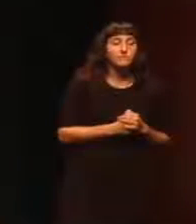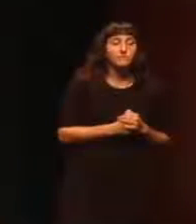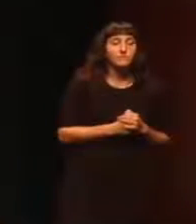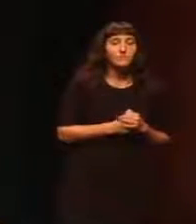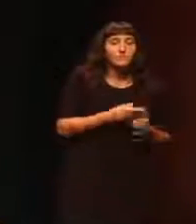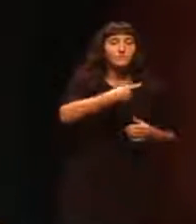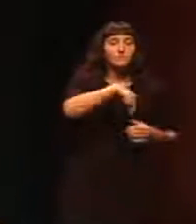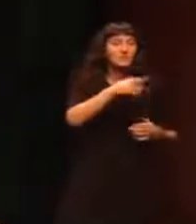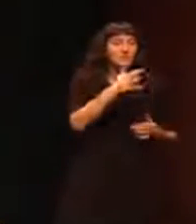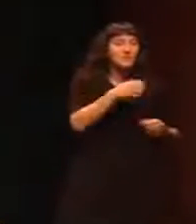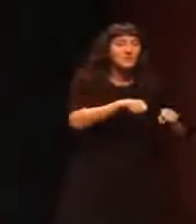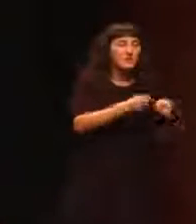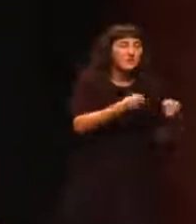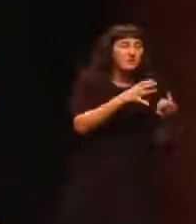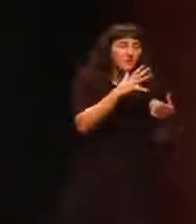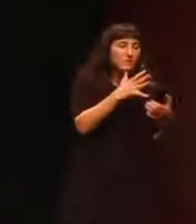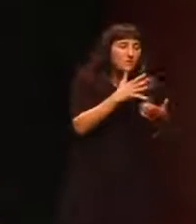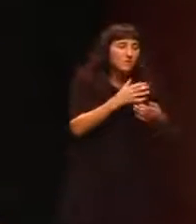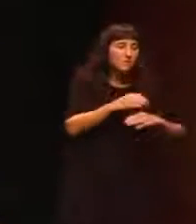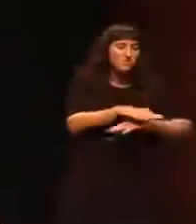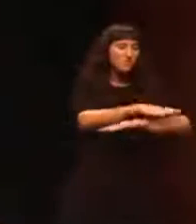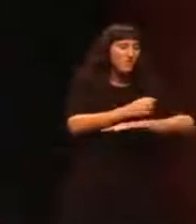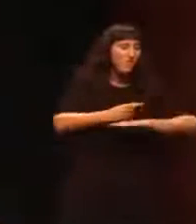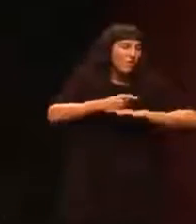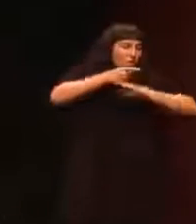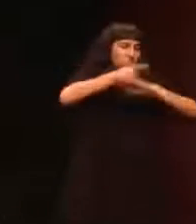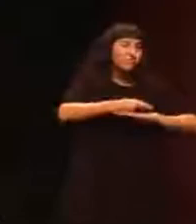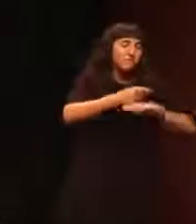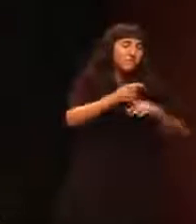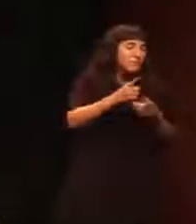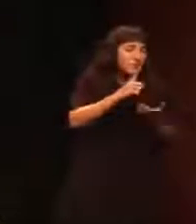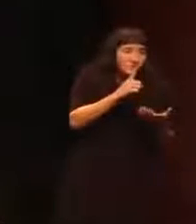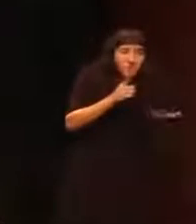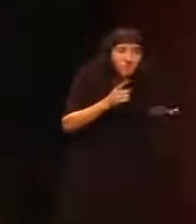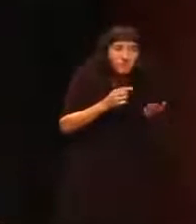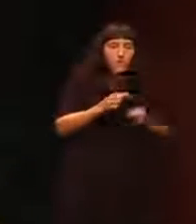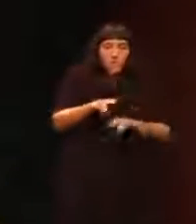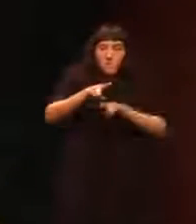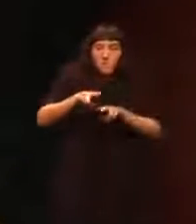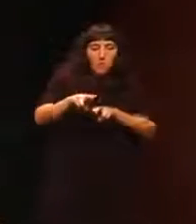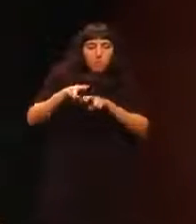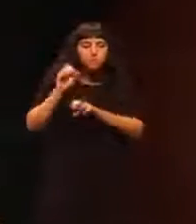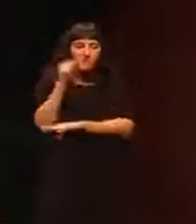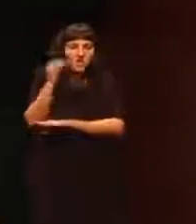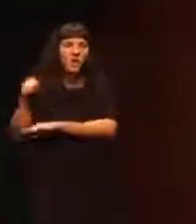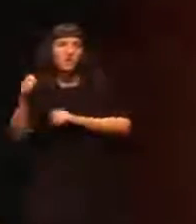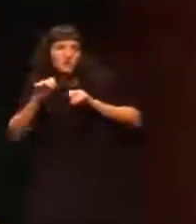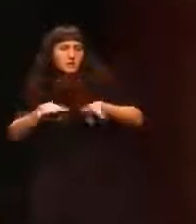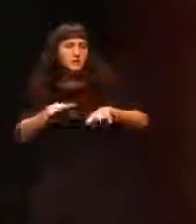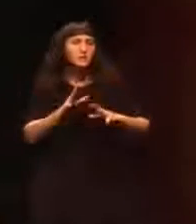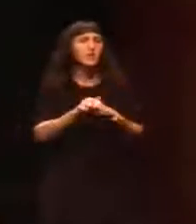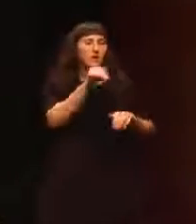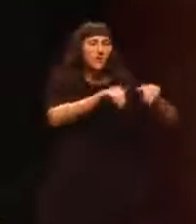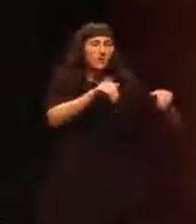lo han roto dando un golpe de Estado pequeñito y silencioso. Es un golpe de Estado en el que no ha habido tanques, pero que nos ha ido robando la democracia poco a